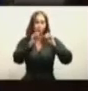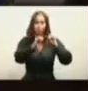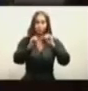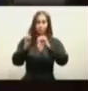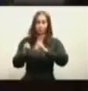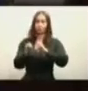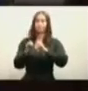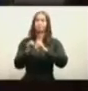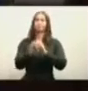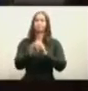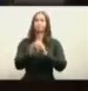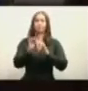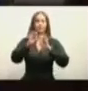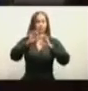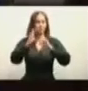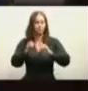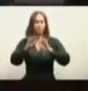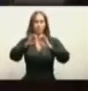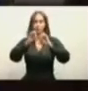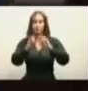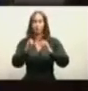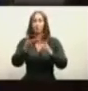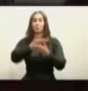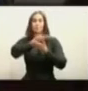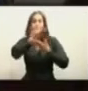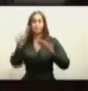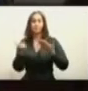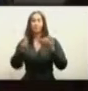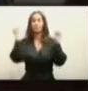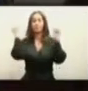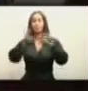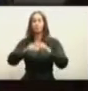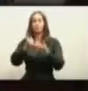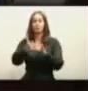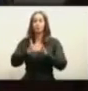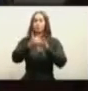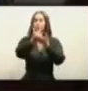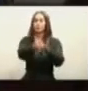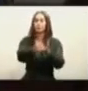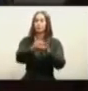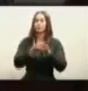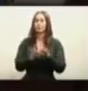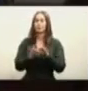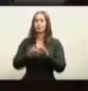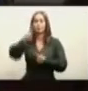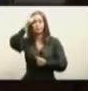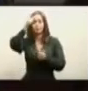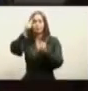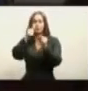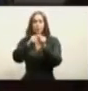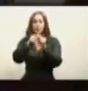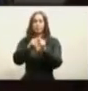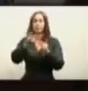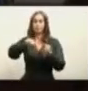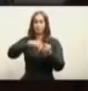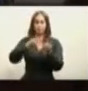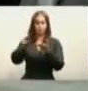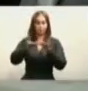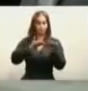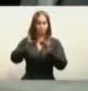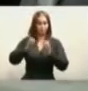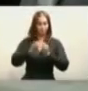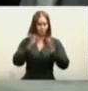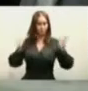que aunque hay que decir que el bono no se le van a dar en efectivo al estudiante sino a la universidad pero tú tienes que